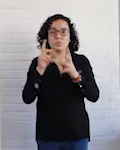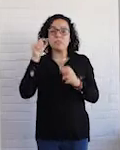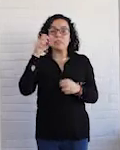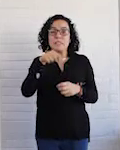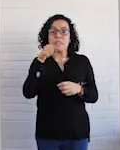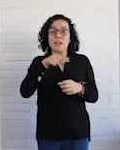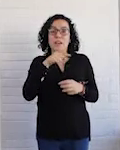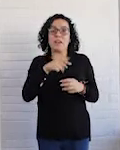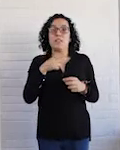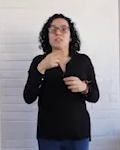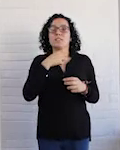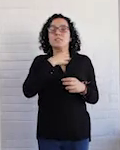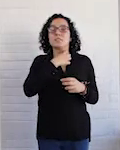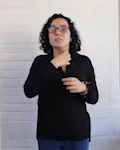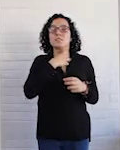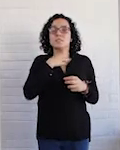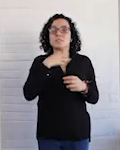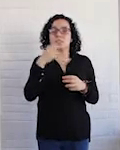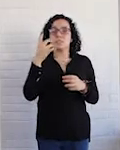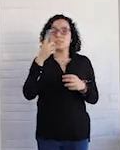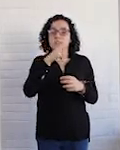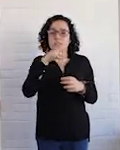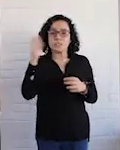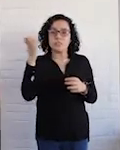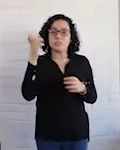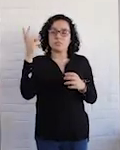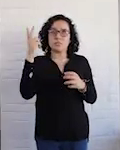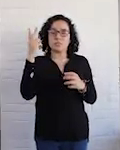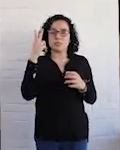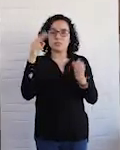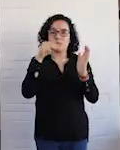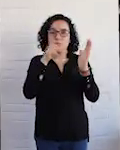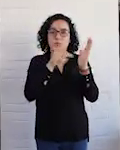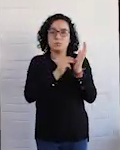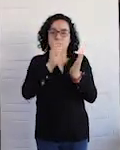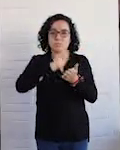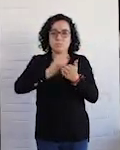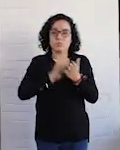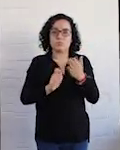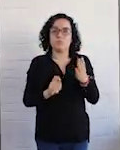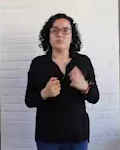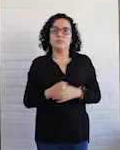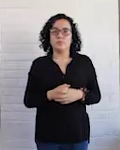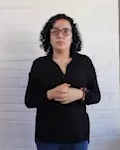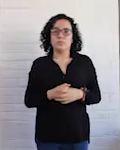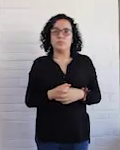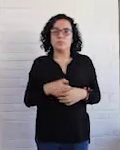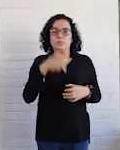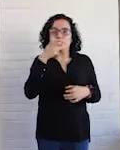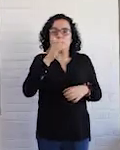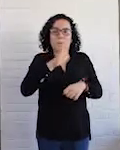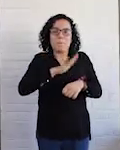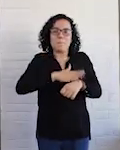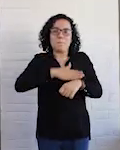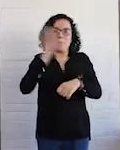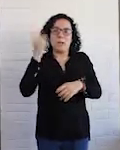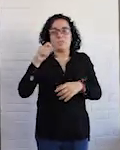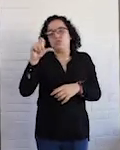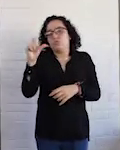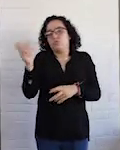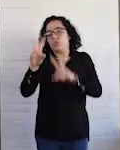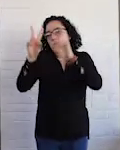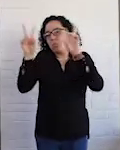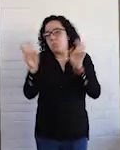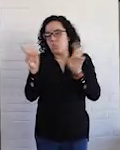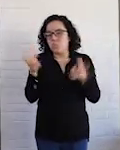110,000 SKUs hoy. Esa es la competencia a los que nos encontramos, más allá de otros temas que también